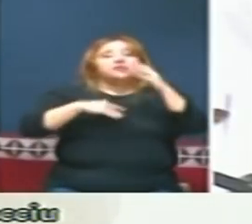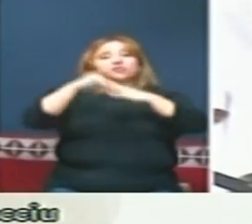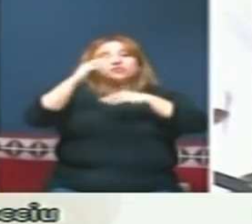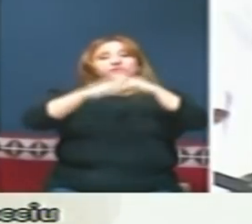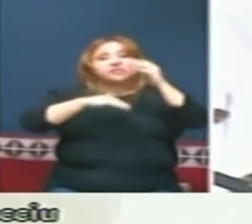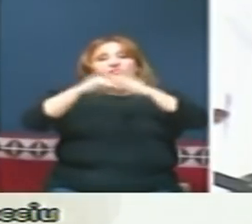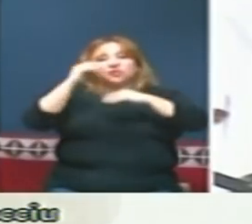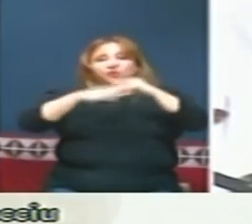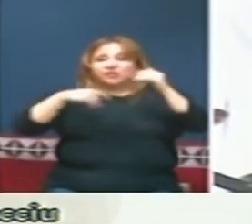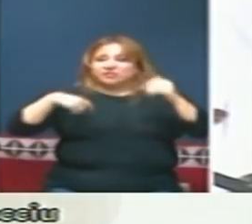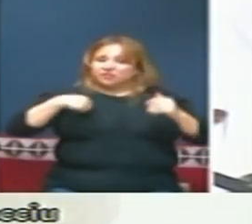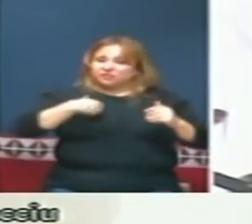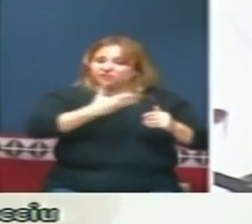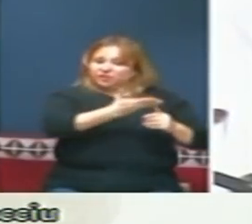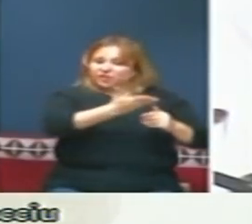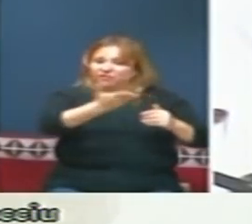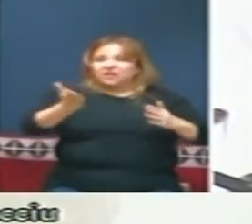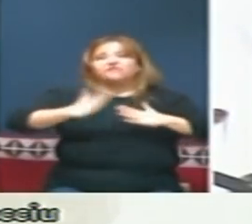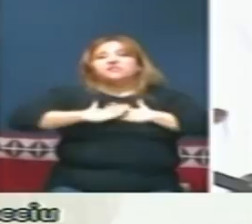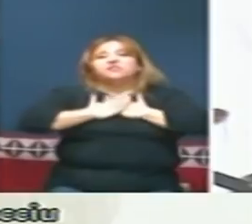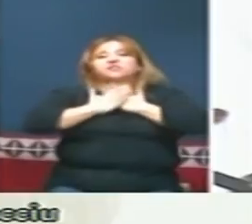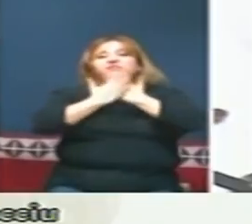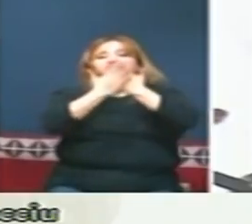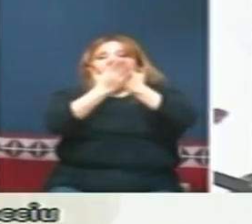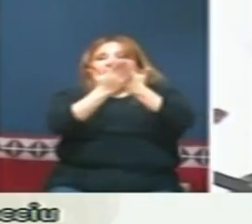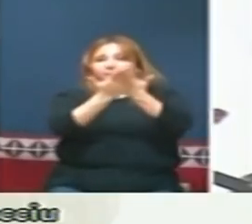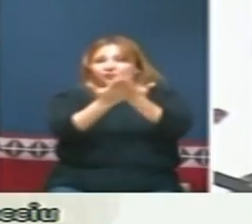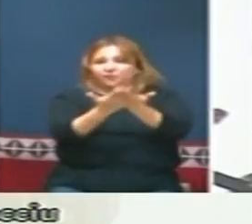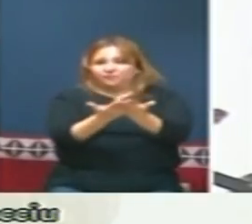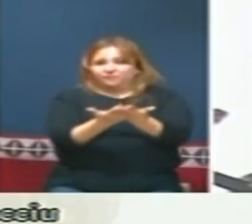la civilización del amor.